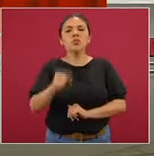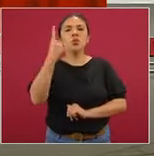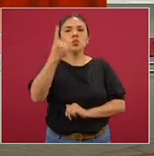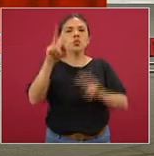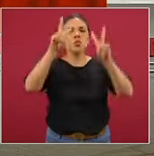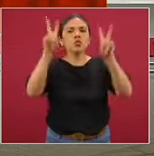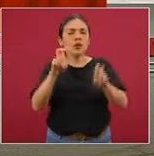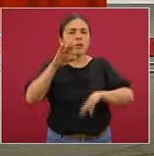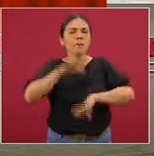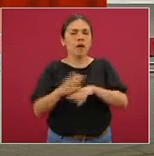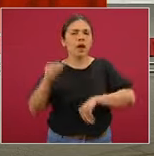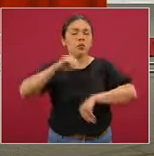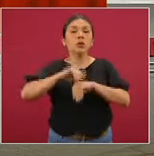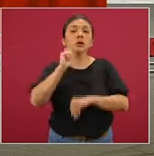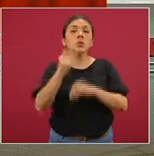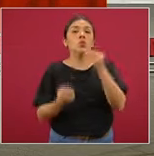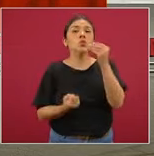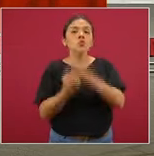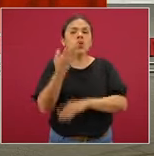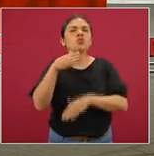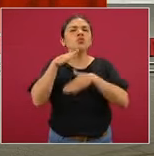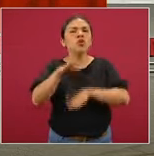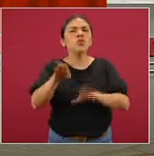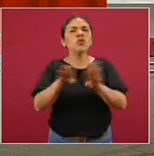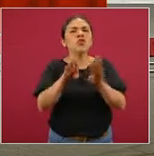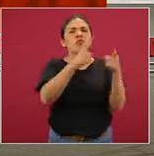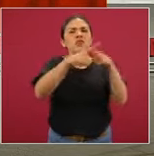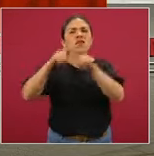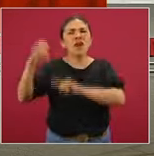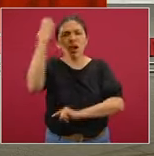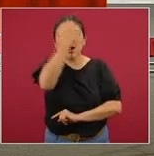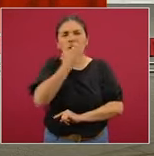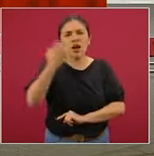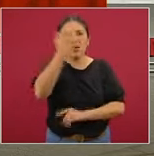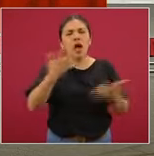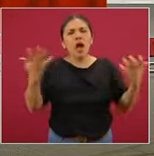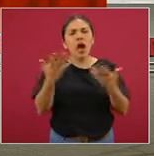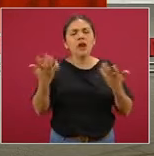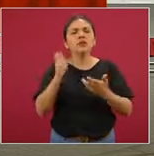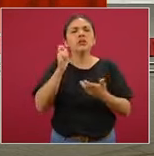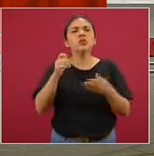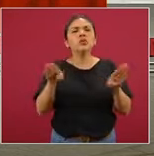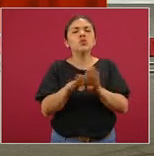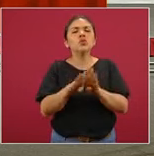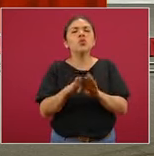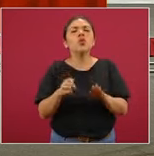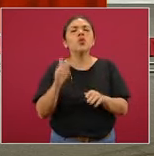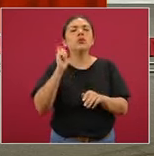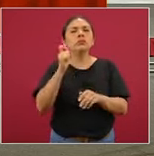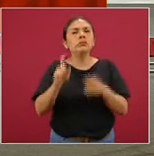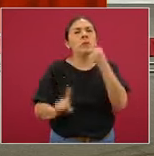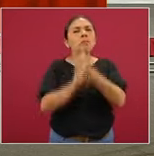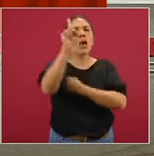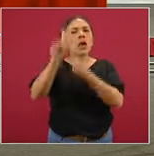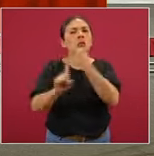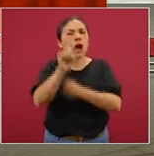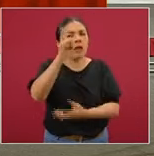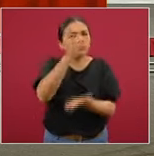componente adicional nuevo sobre los distintos análisis que hacemos de los casos que son